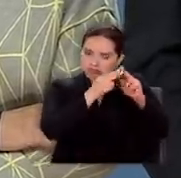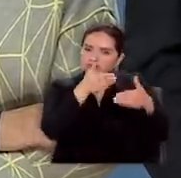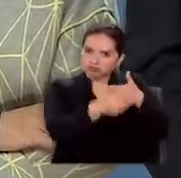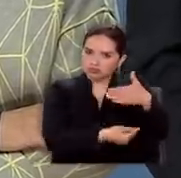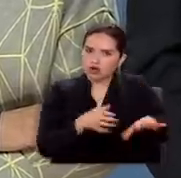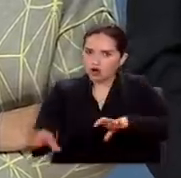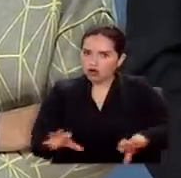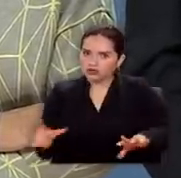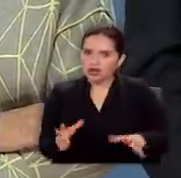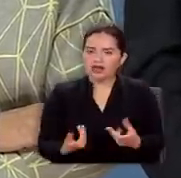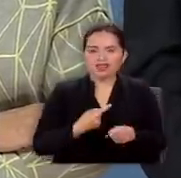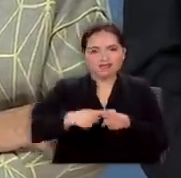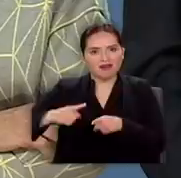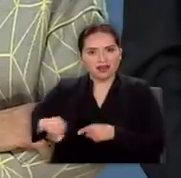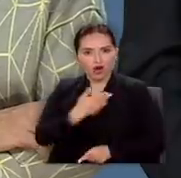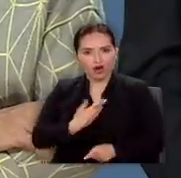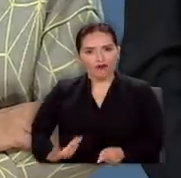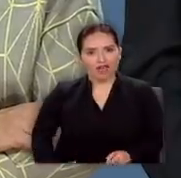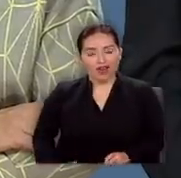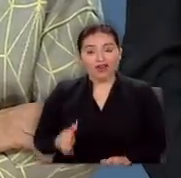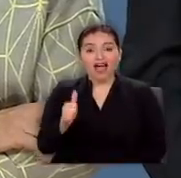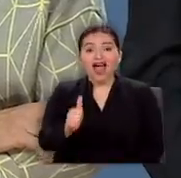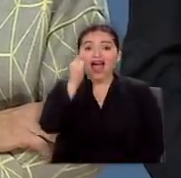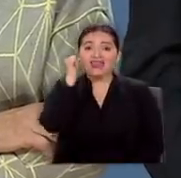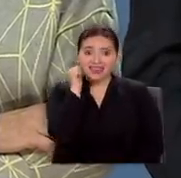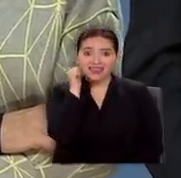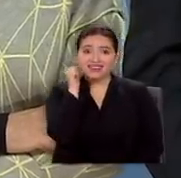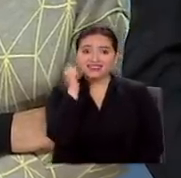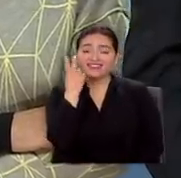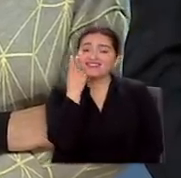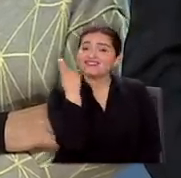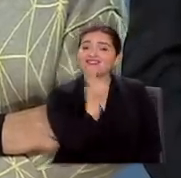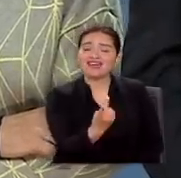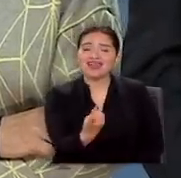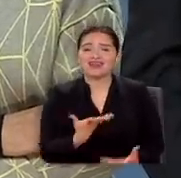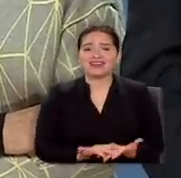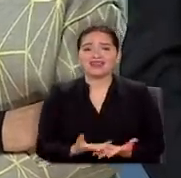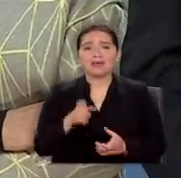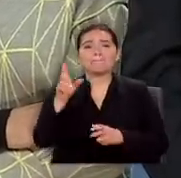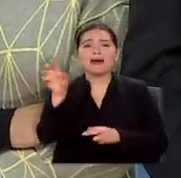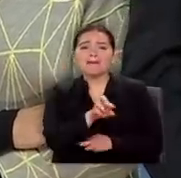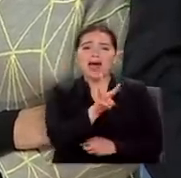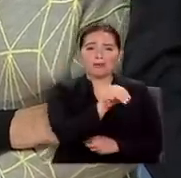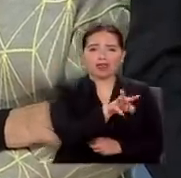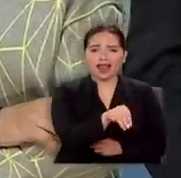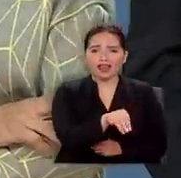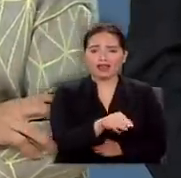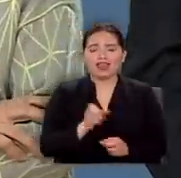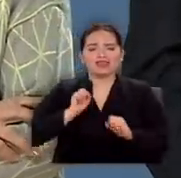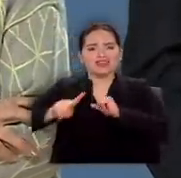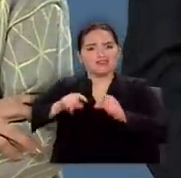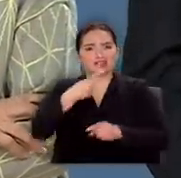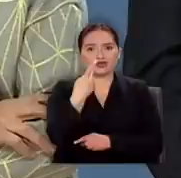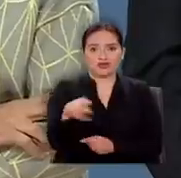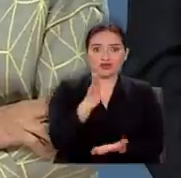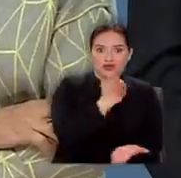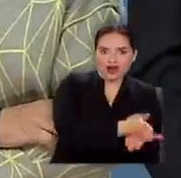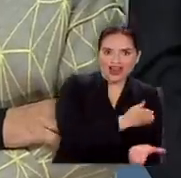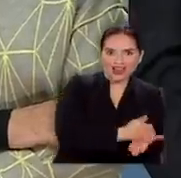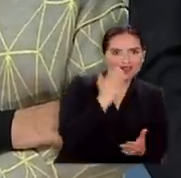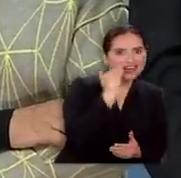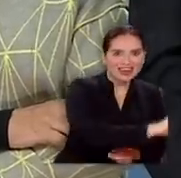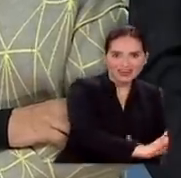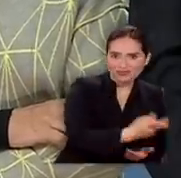equipamiento durante diversos gobiernos y ayer tuvimos que ver el coraje de muchos apoderados defendiendo el colegio de sus propios